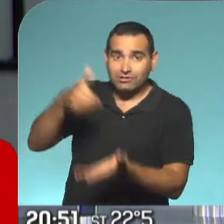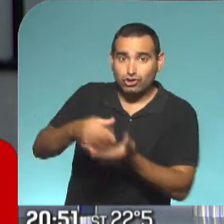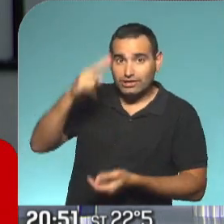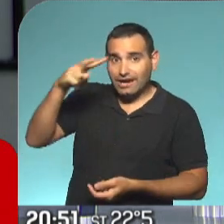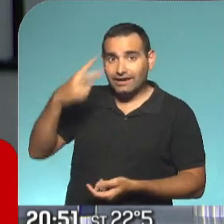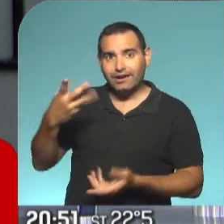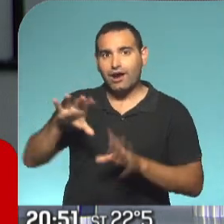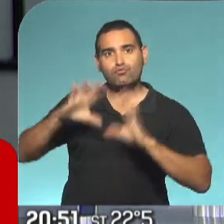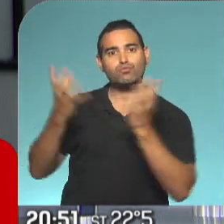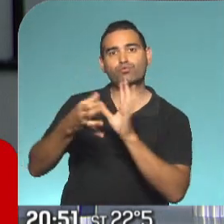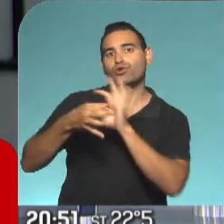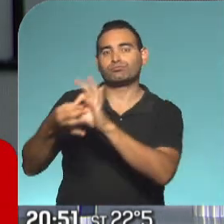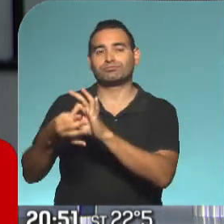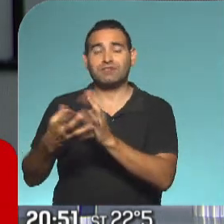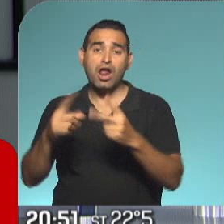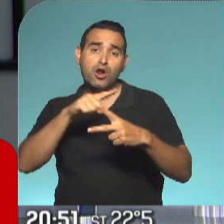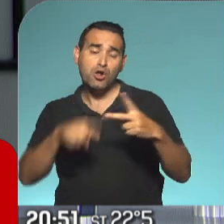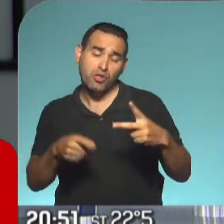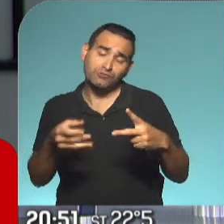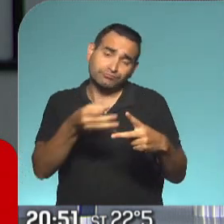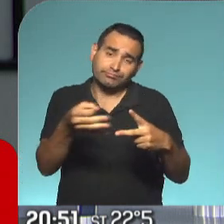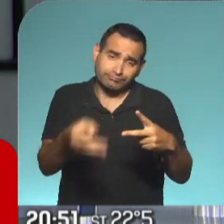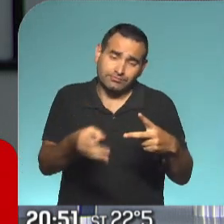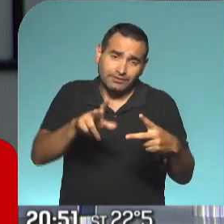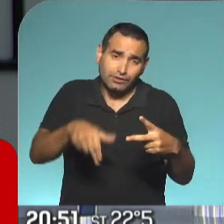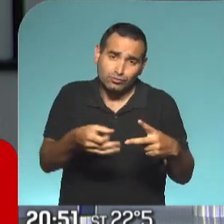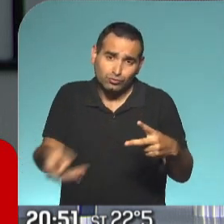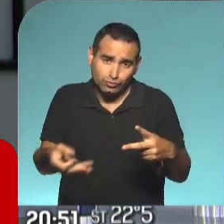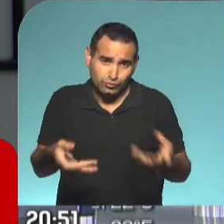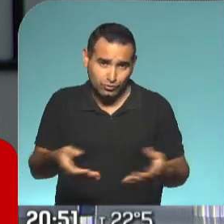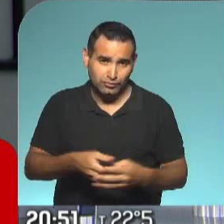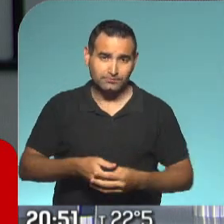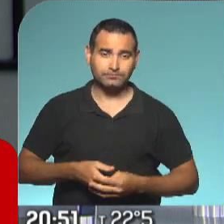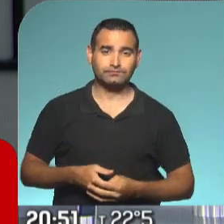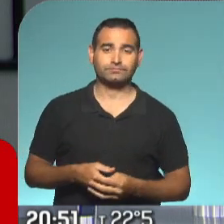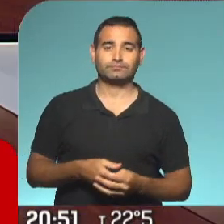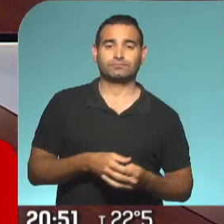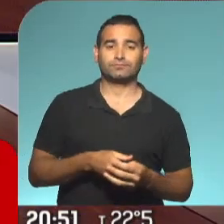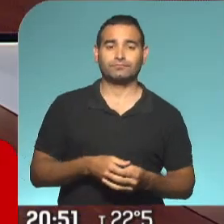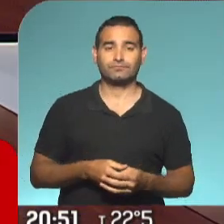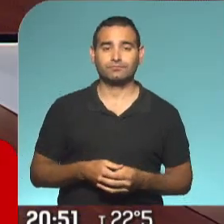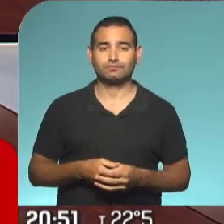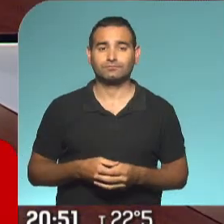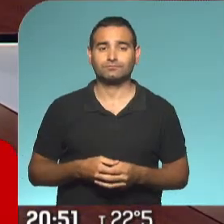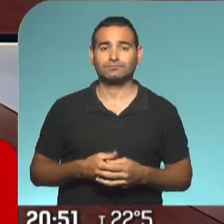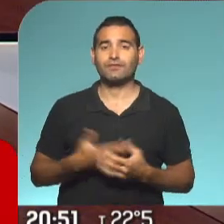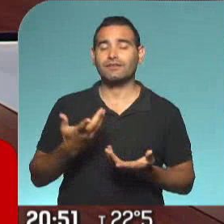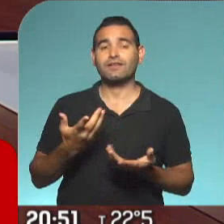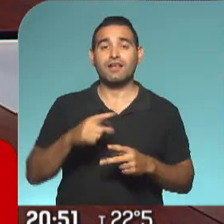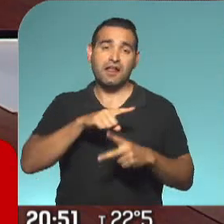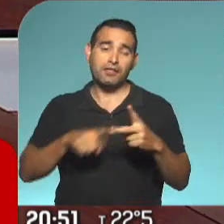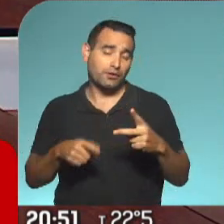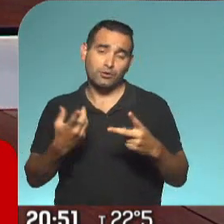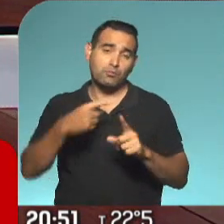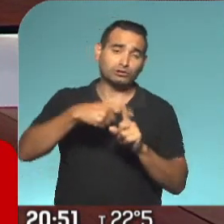derecho de ser parte del mundo. En realidad los dos estaban describiendo el mismo fenómeno, que es este que estamos explicando. El problema de qué lado del vaso estabas mirando, ¿no? Si el vaso lleno o el